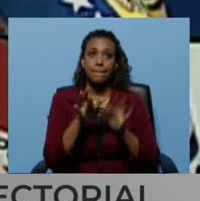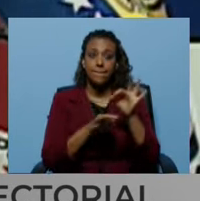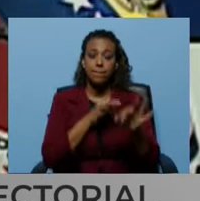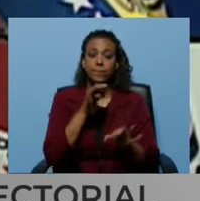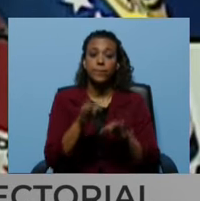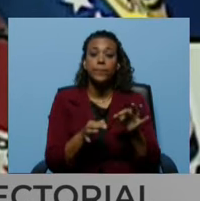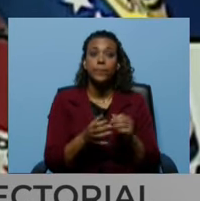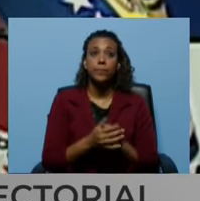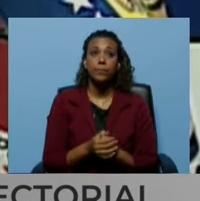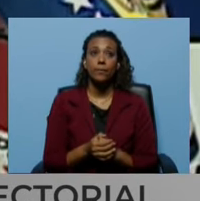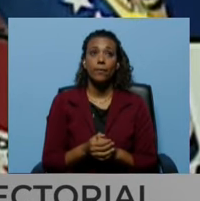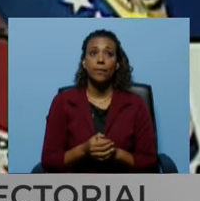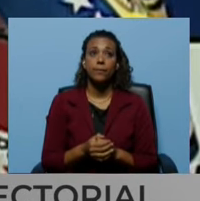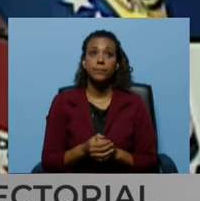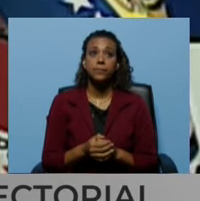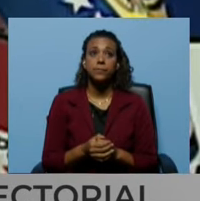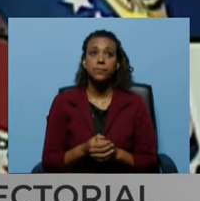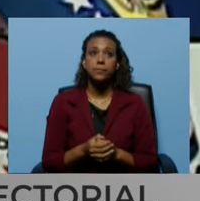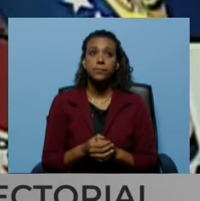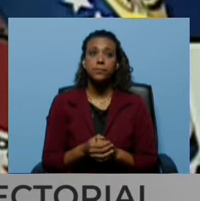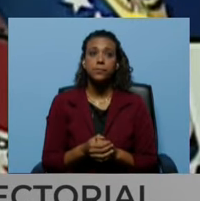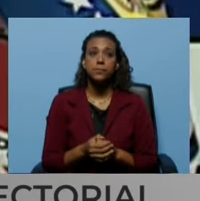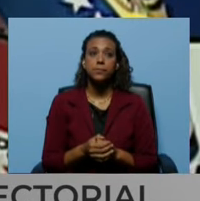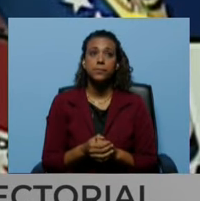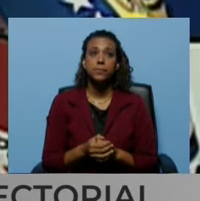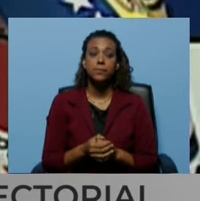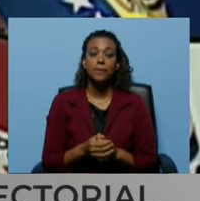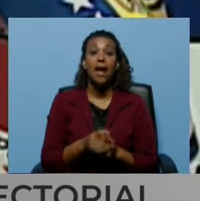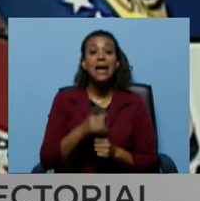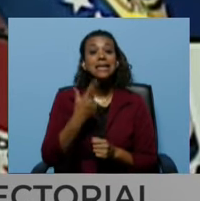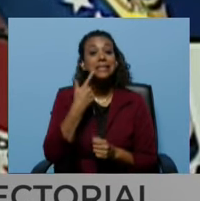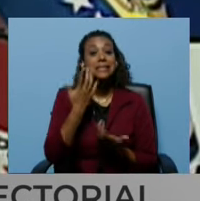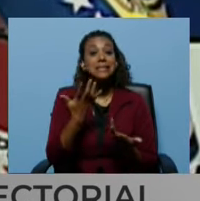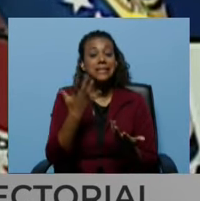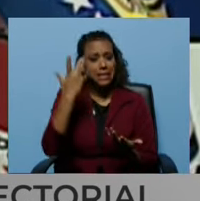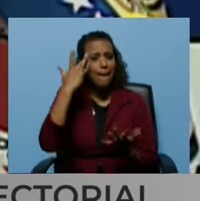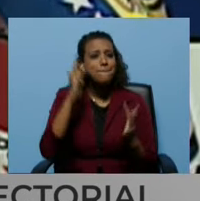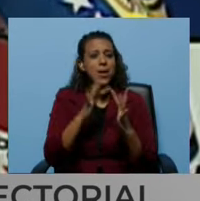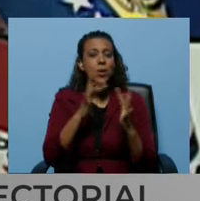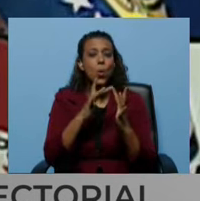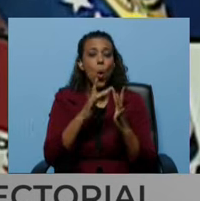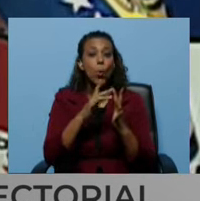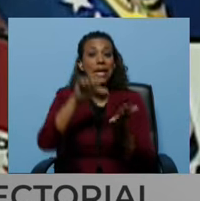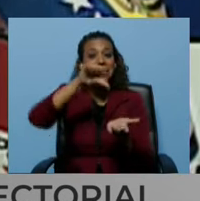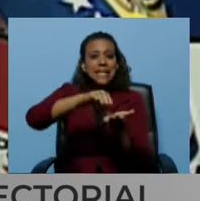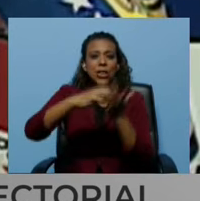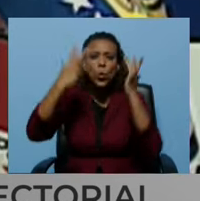Tienen vínculos con el Centro Nacional de Inteligencia de España.